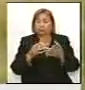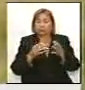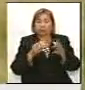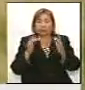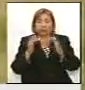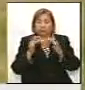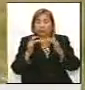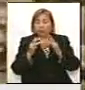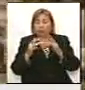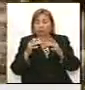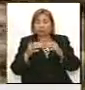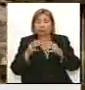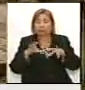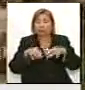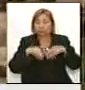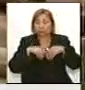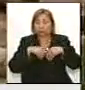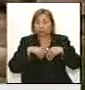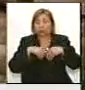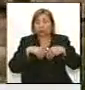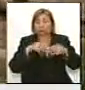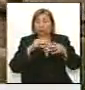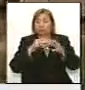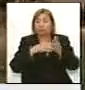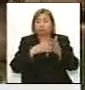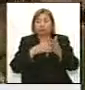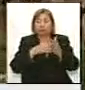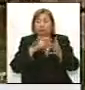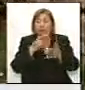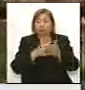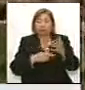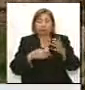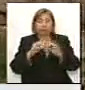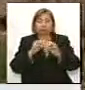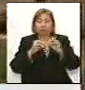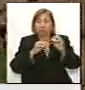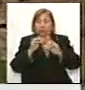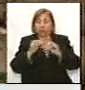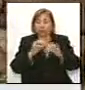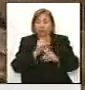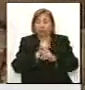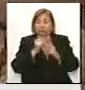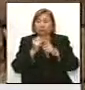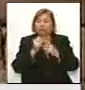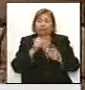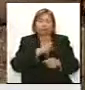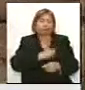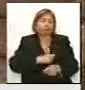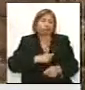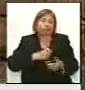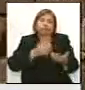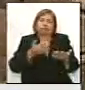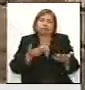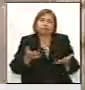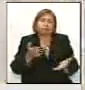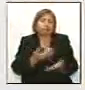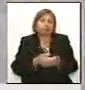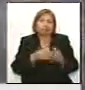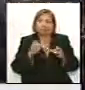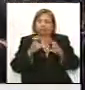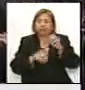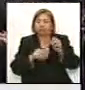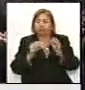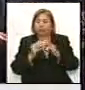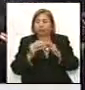convenio se aprobó la redelimitación, pero el entorno social es crítico por la ocupación urbana.